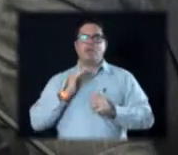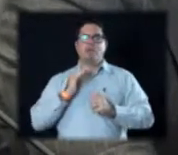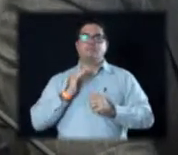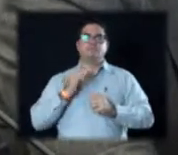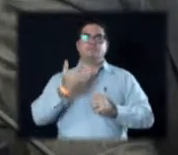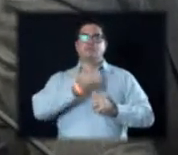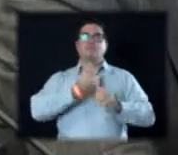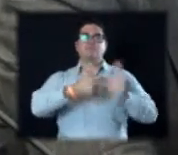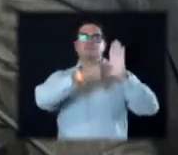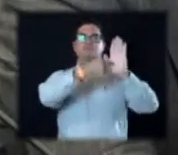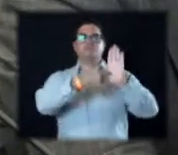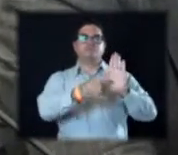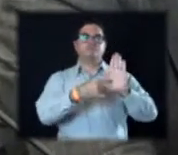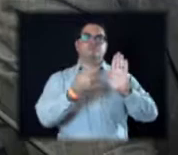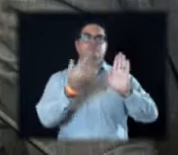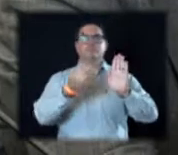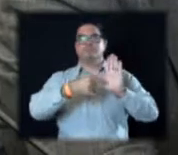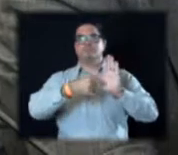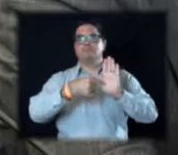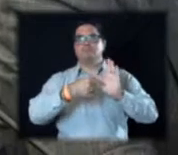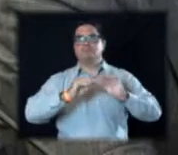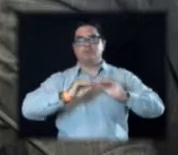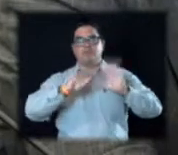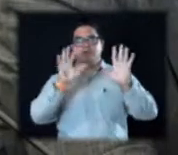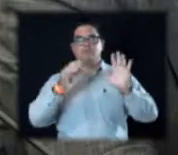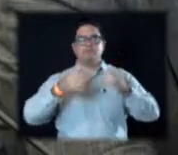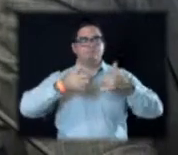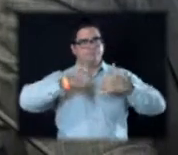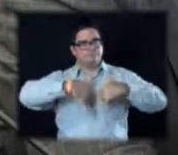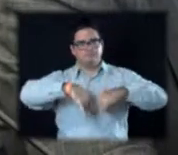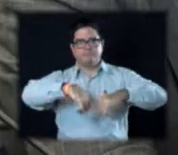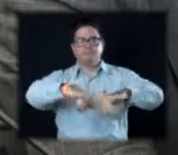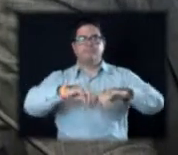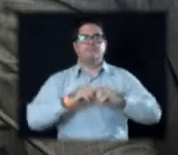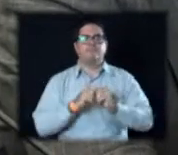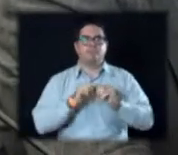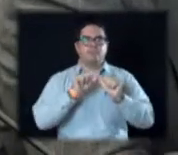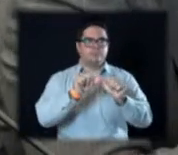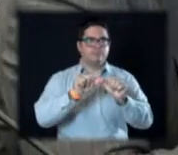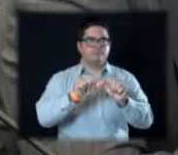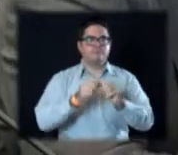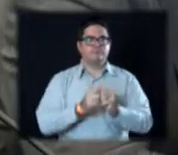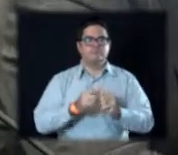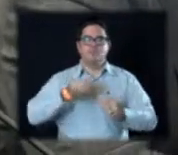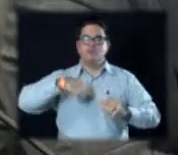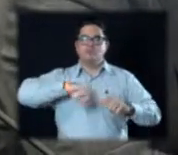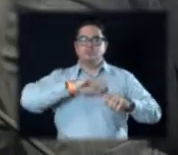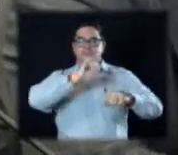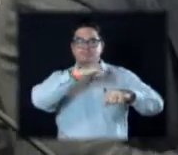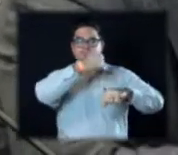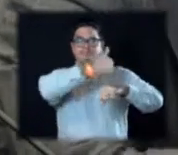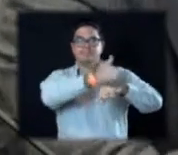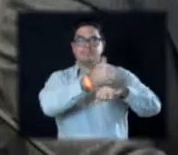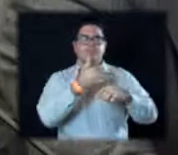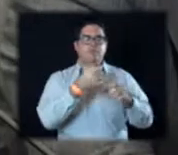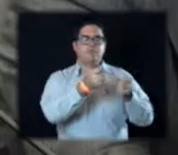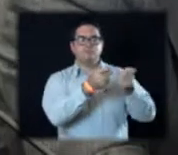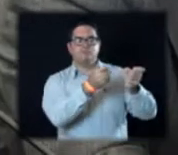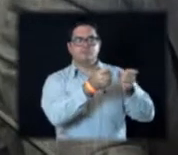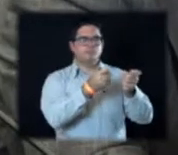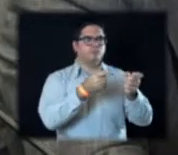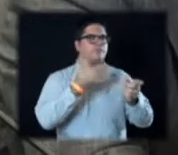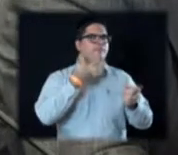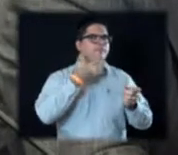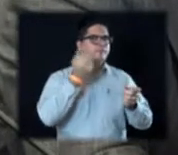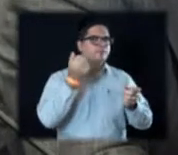en la presentación, este es un proceso continuo. Al final de este proceso, creemos que AFAF podrá